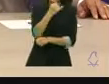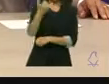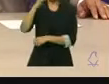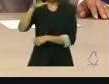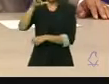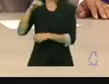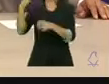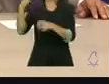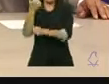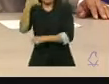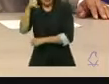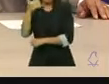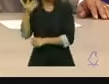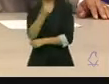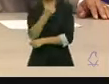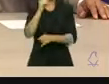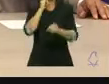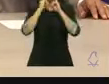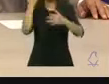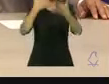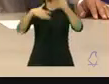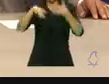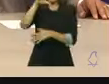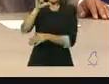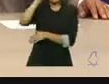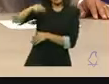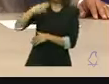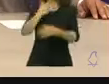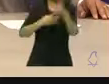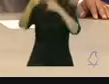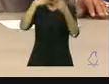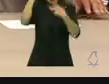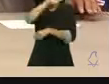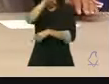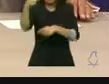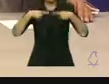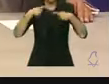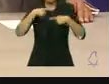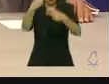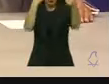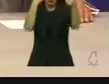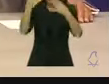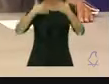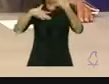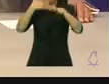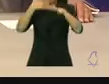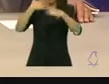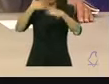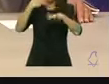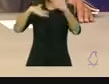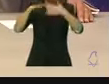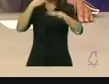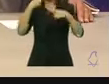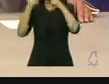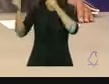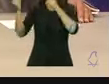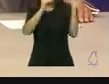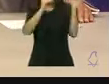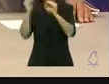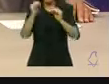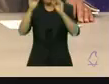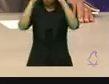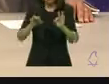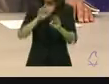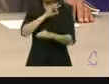de lengua de señas mexicana para que la ciudadanía pueda seguir este primer debate chilango. Le recordamos que usted podrá seguir la señal de este